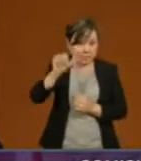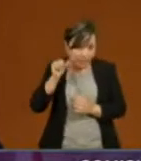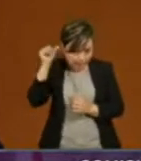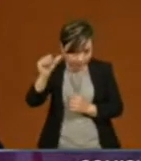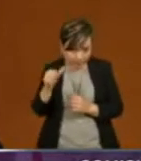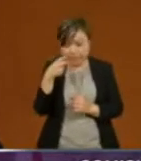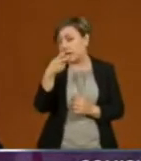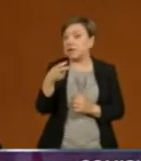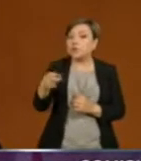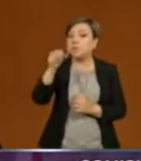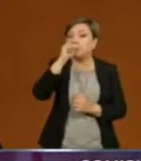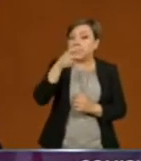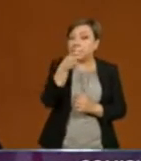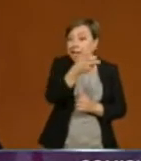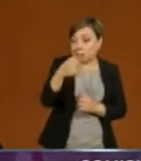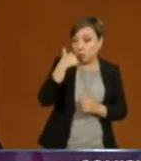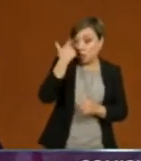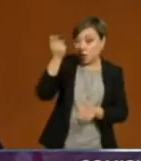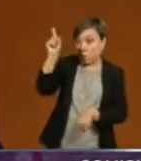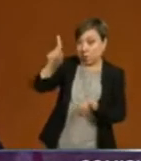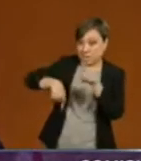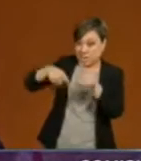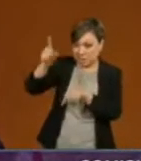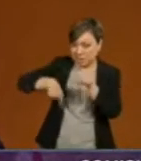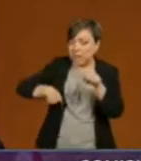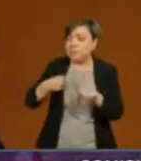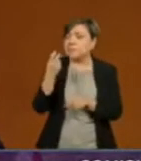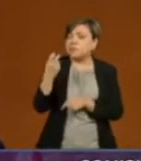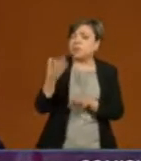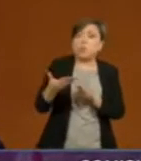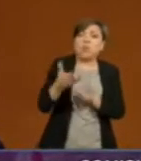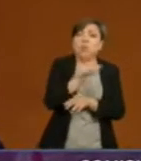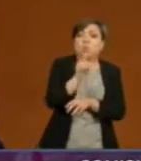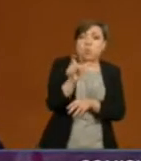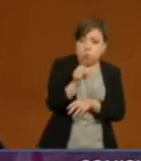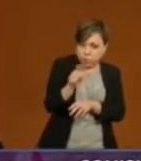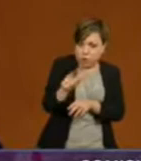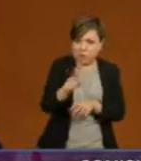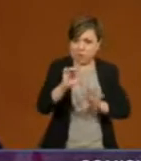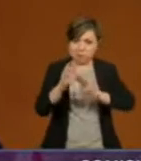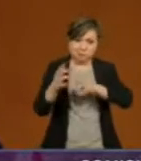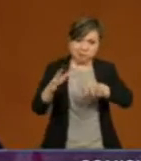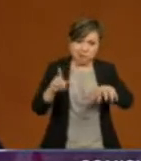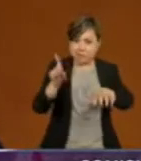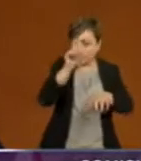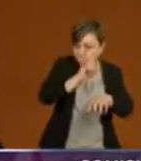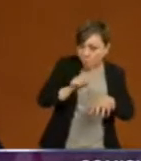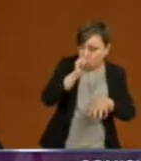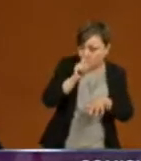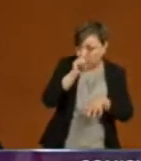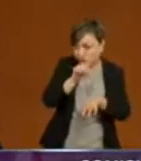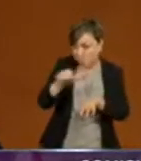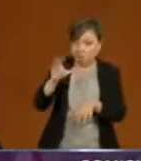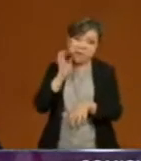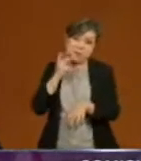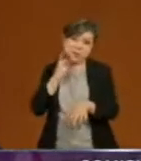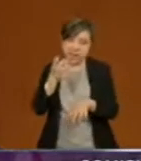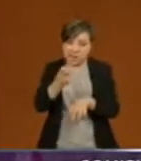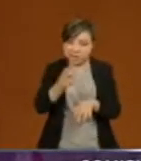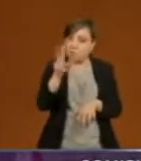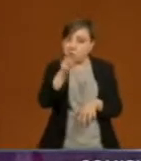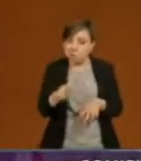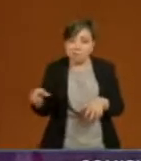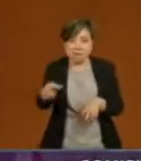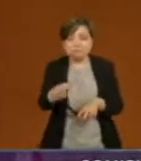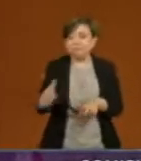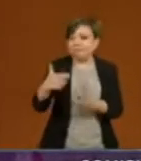revocación mediante un acuerdo de la Cámara a la resolución emitida inicialmente por la sección instructora. Esto representó una grave falta